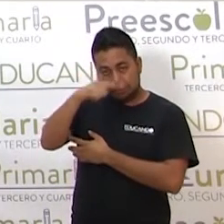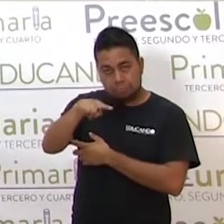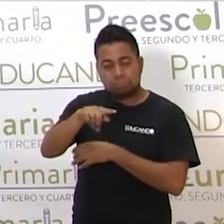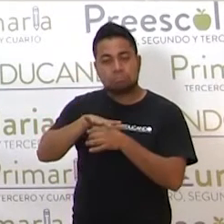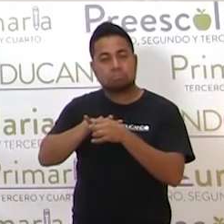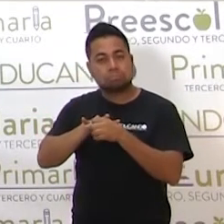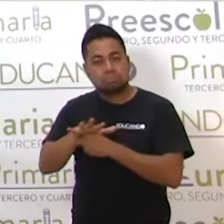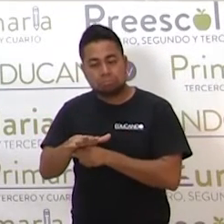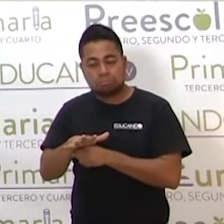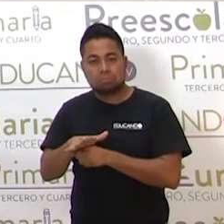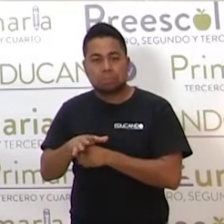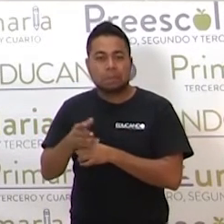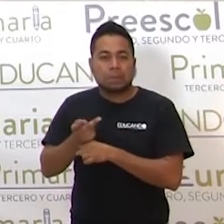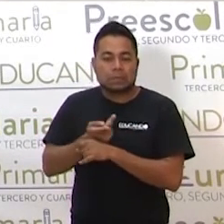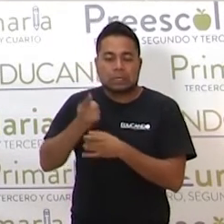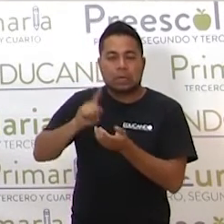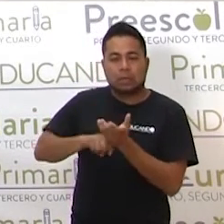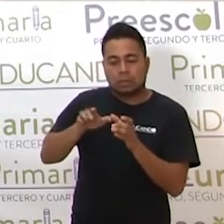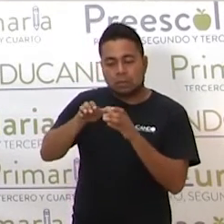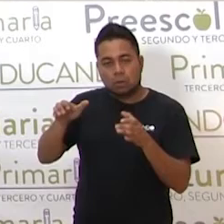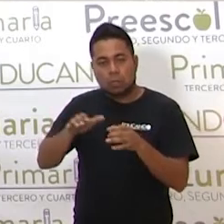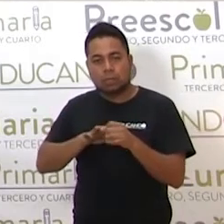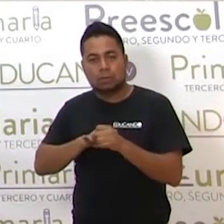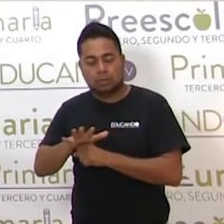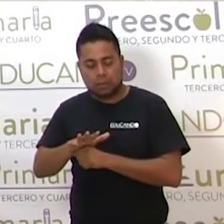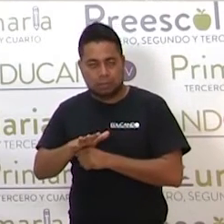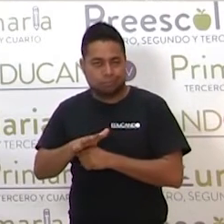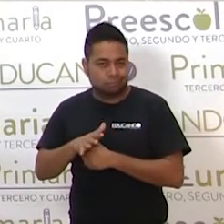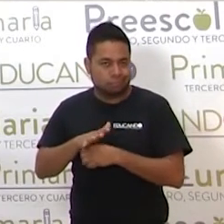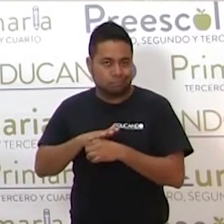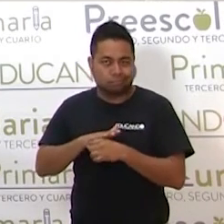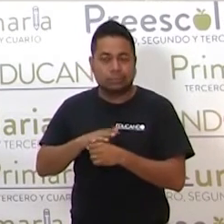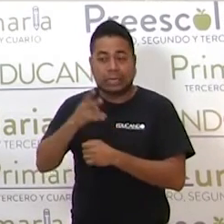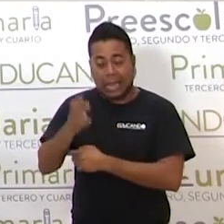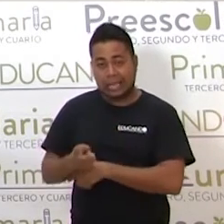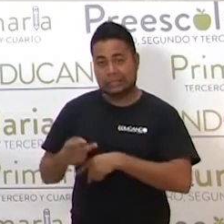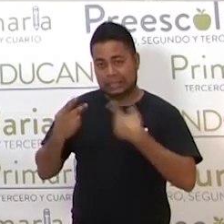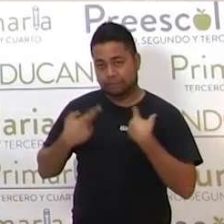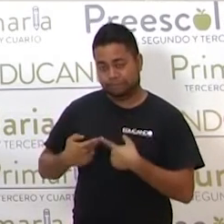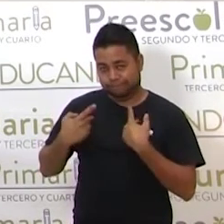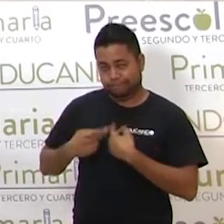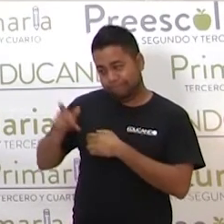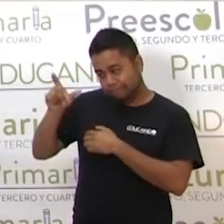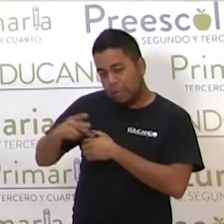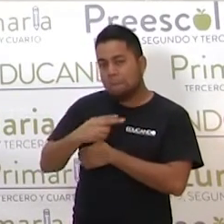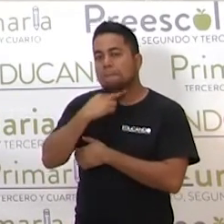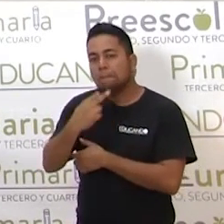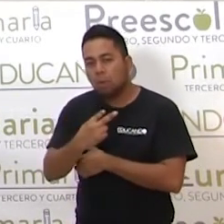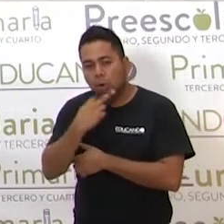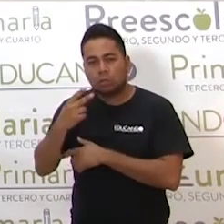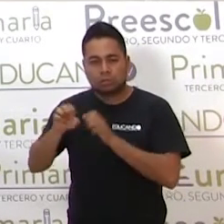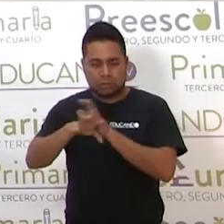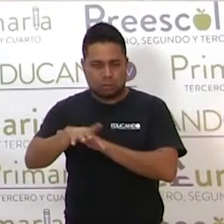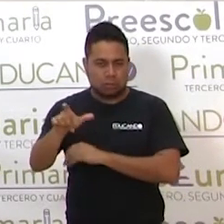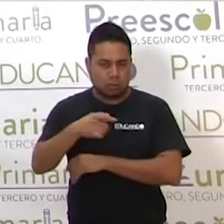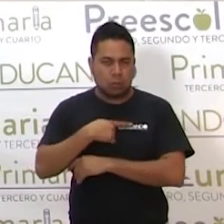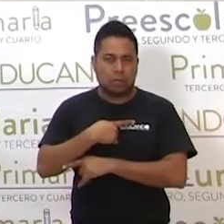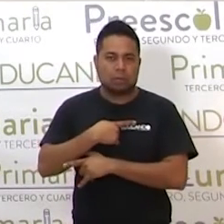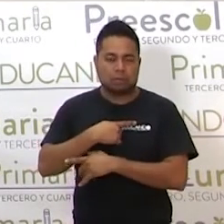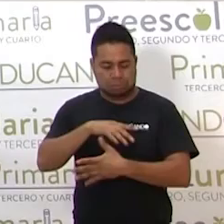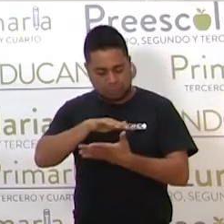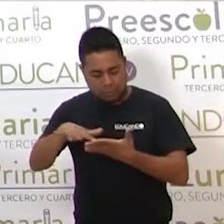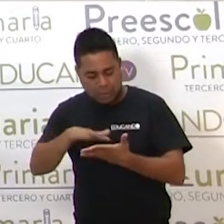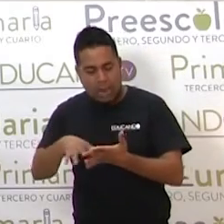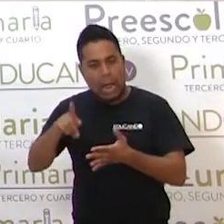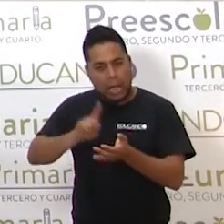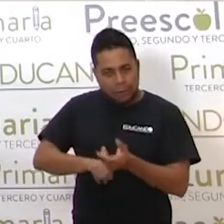eventos que están ocurriendo en el cuento, los hechos, ¿verdad? Es esa voz que cuando leemos nos la encontramos en el